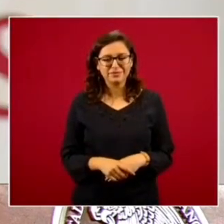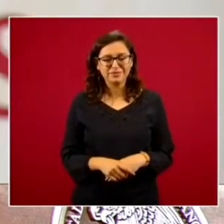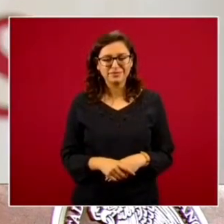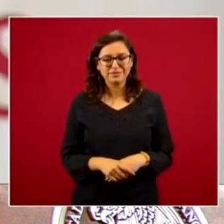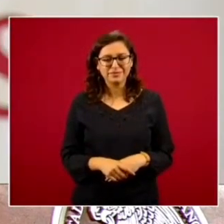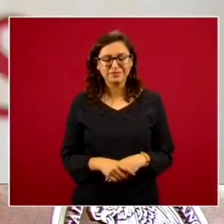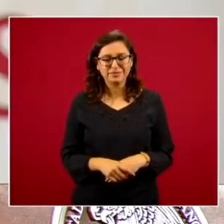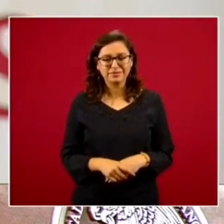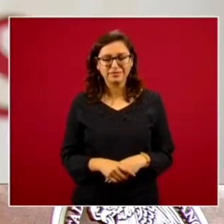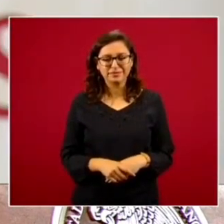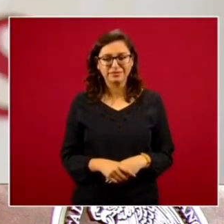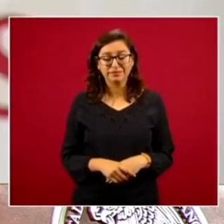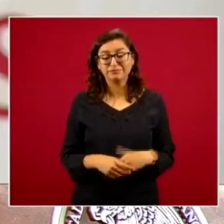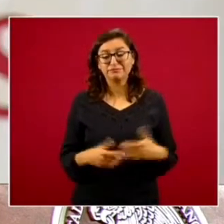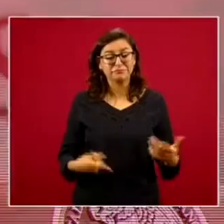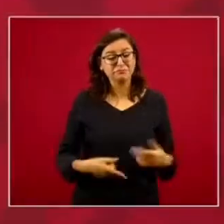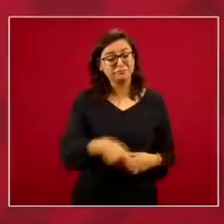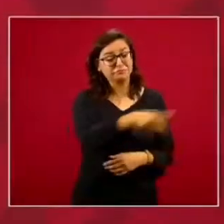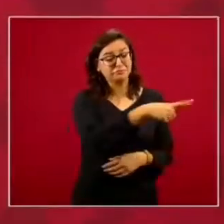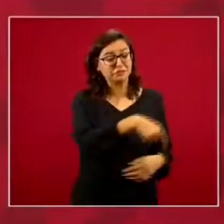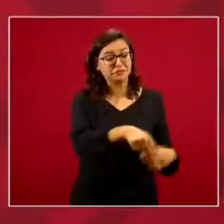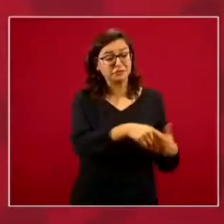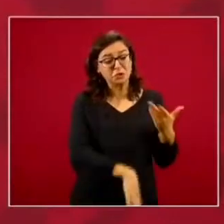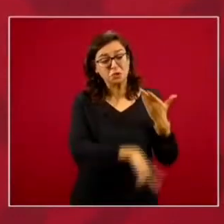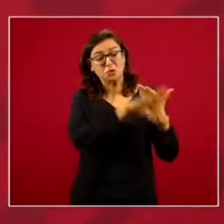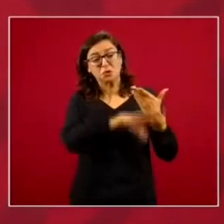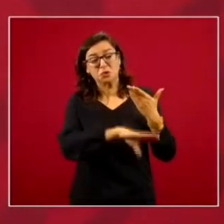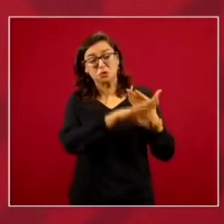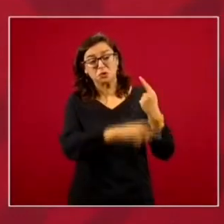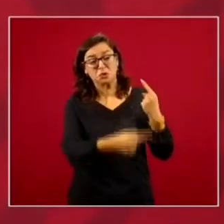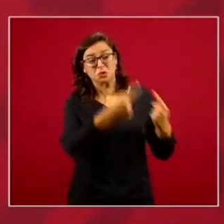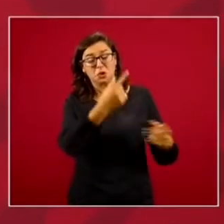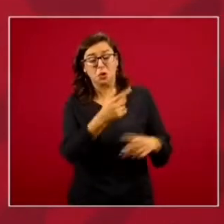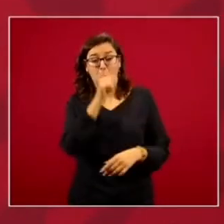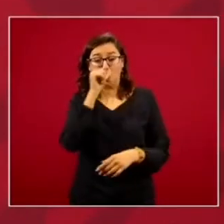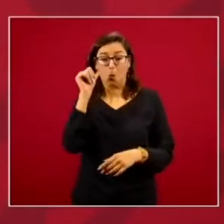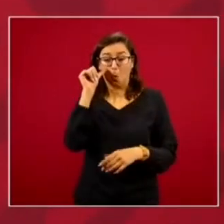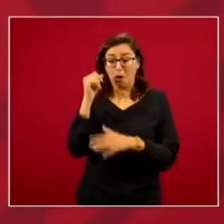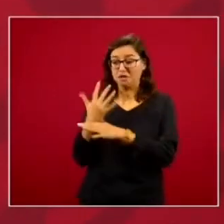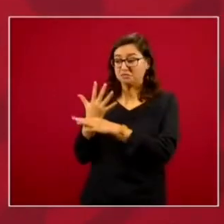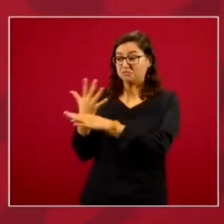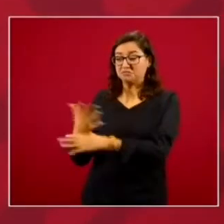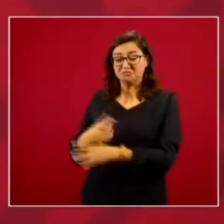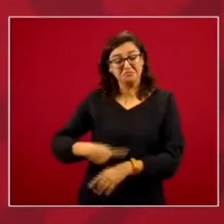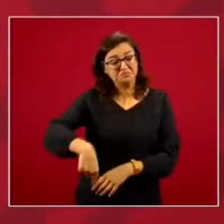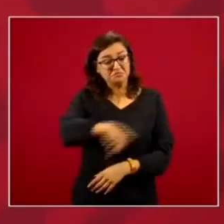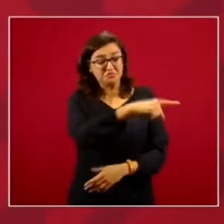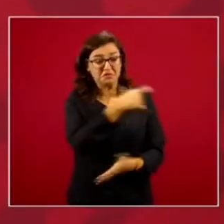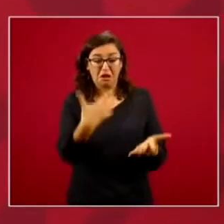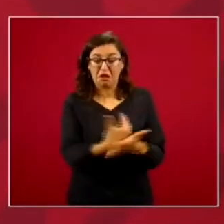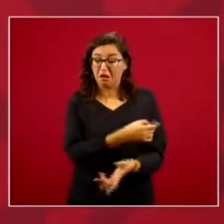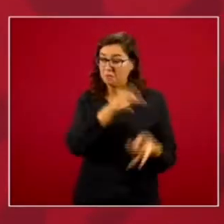Juárez decía, el triunfo de la reacción es moralmente imposible.